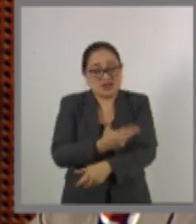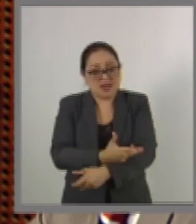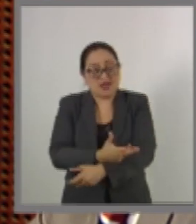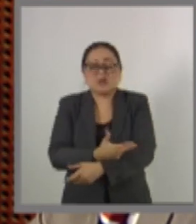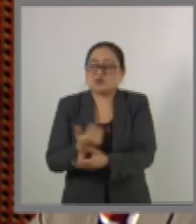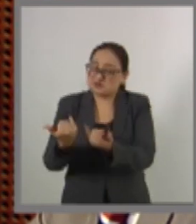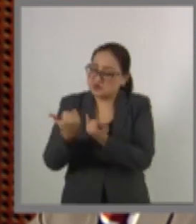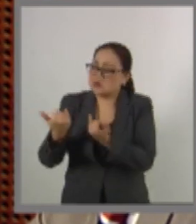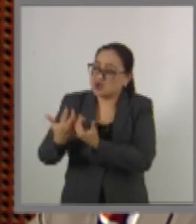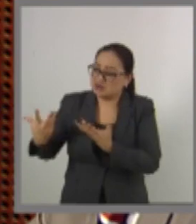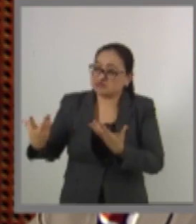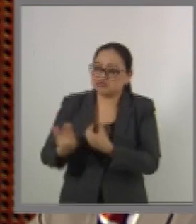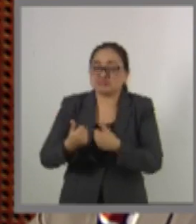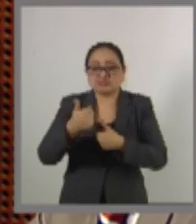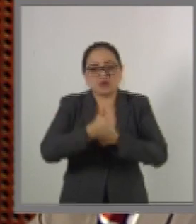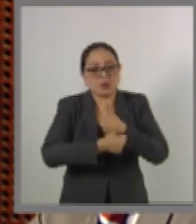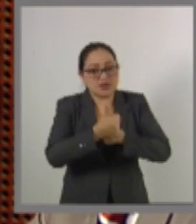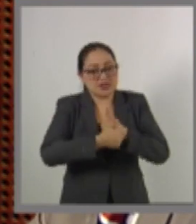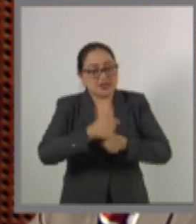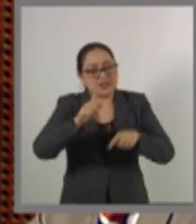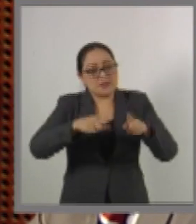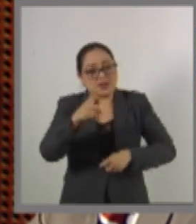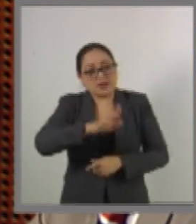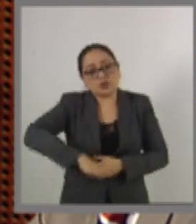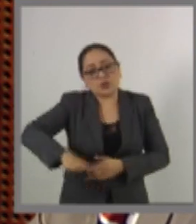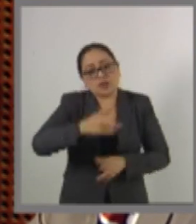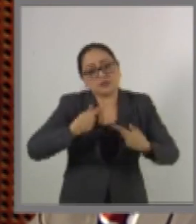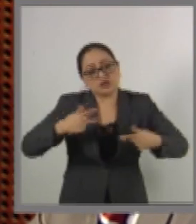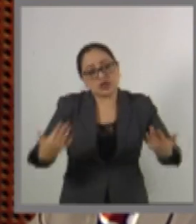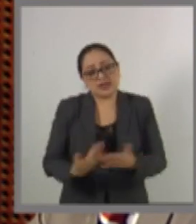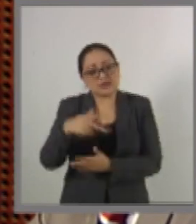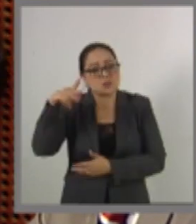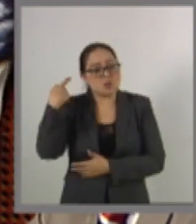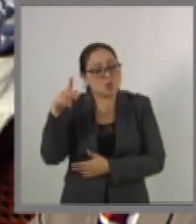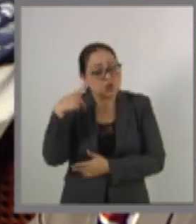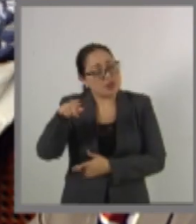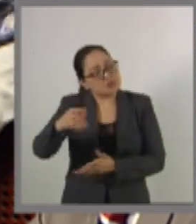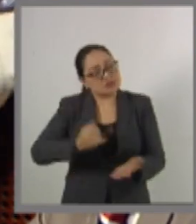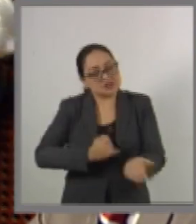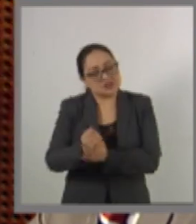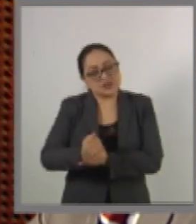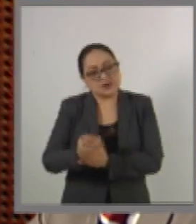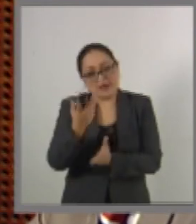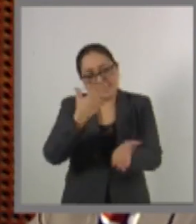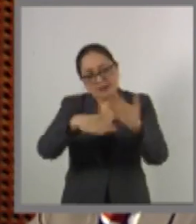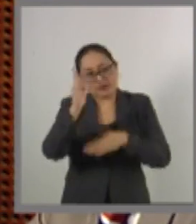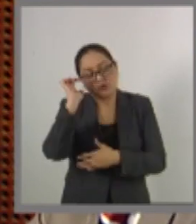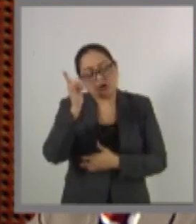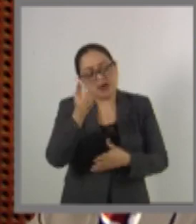causa, pues que sea lo que decidan los poblanos, pero le deseo el mayor de los éxitos.